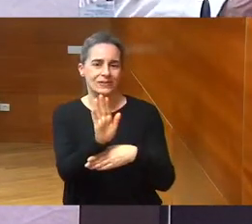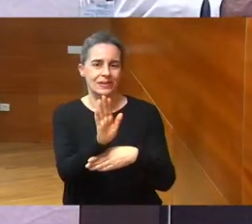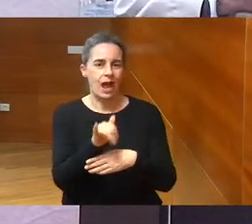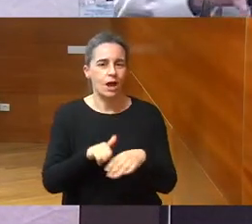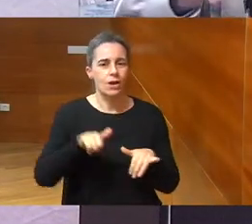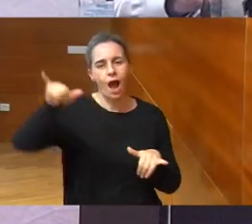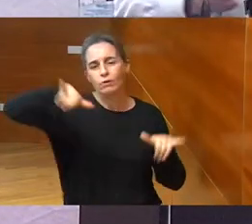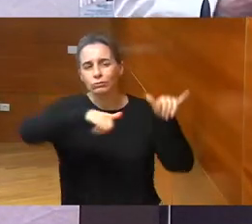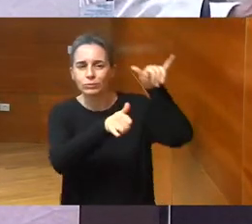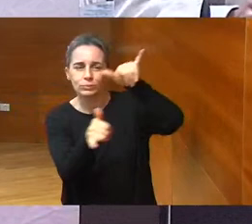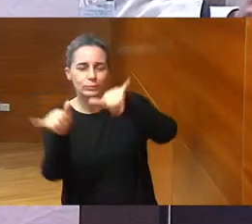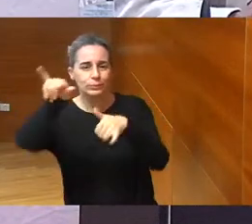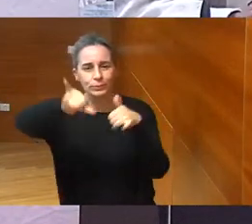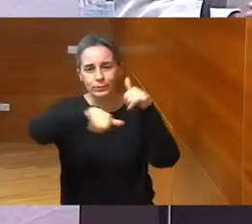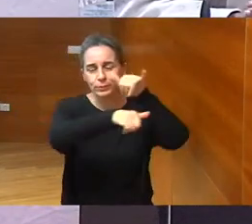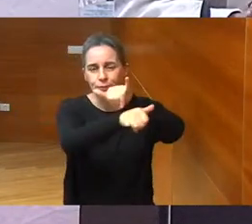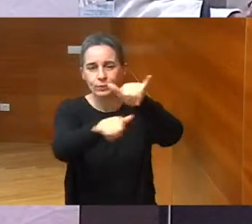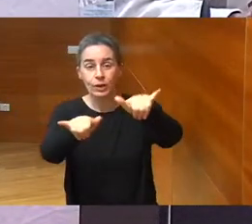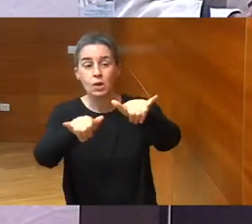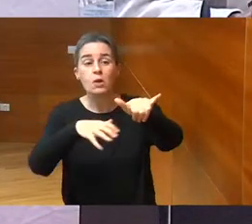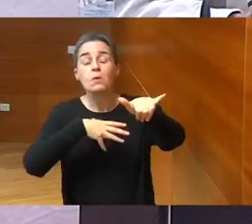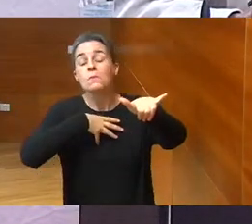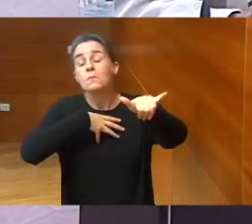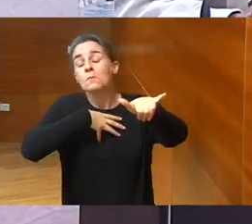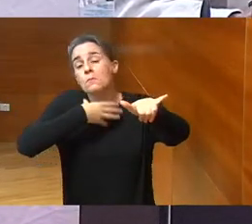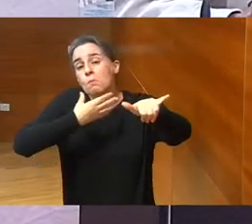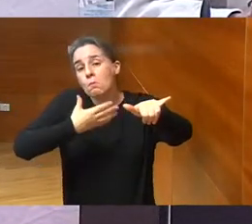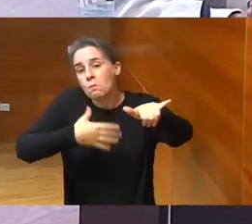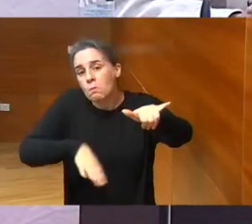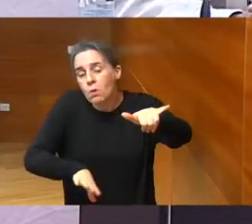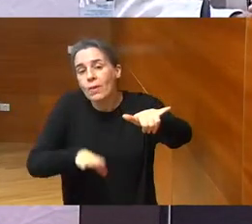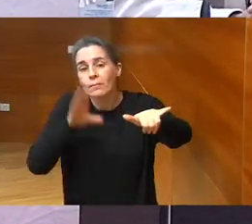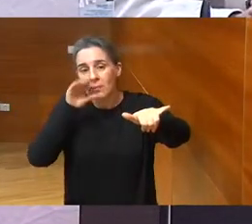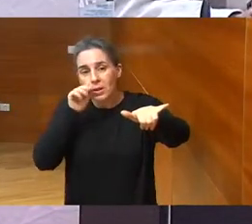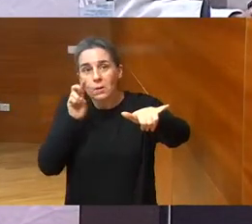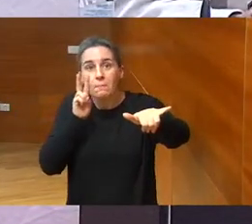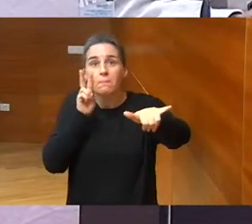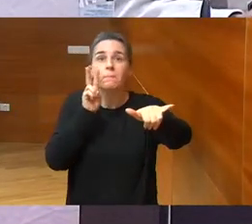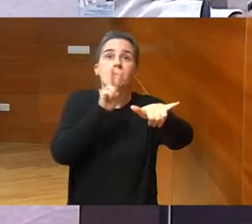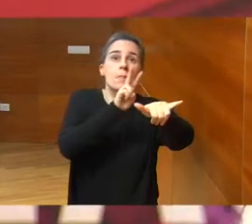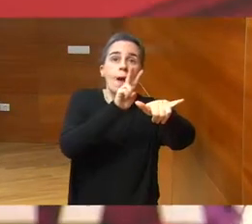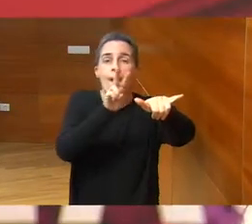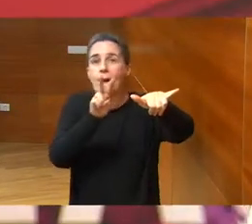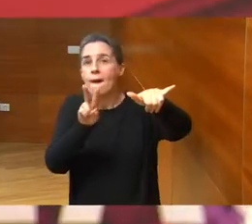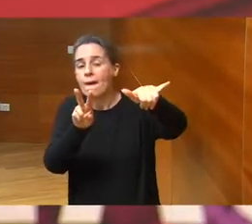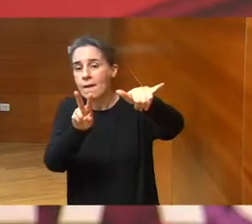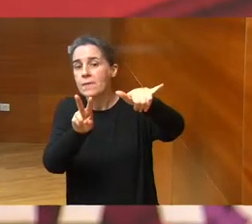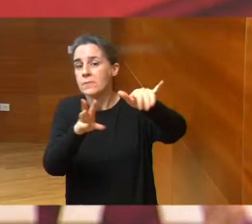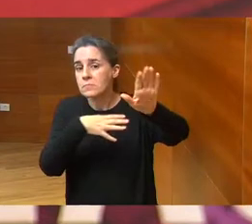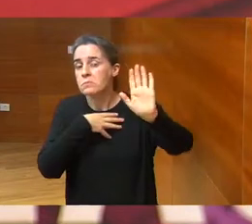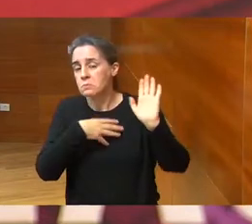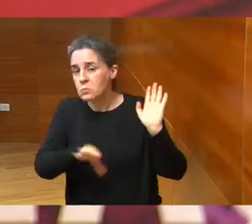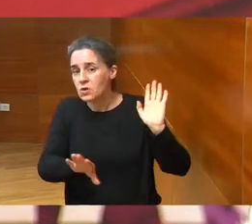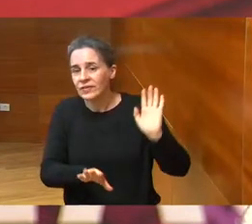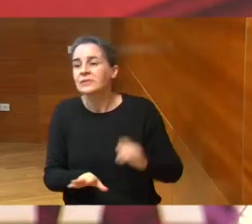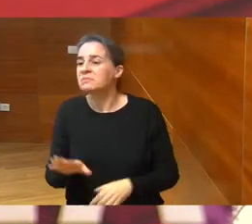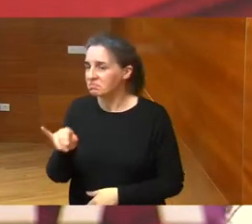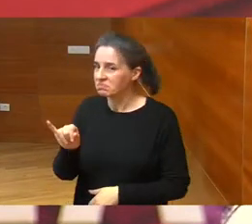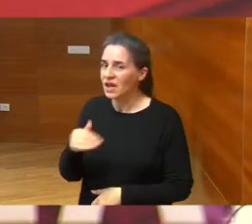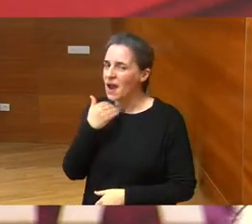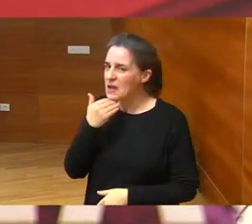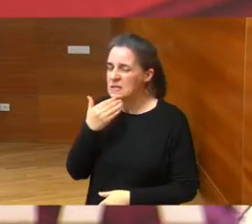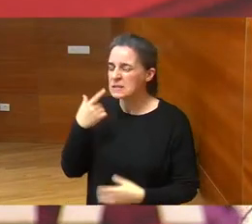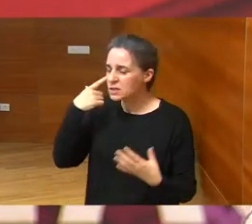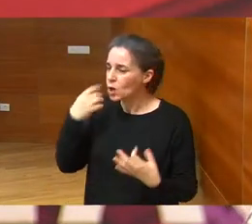cabe entre las probabilidades que la asistise quizás pues casi de seguro buffalar de eso un poquito